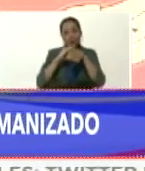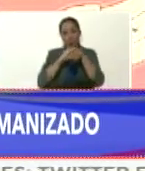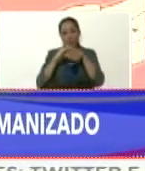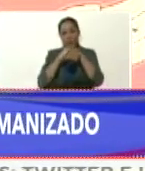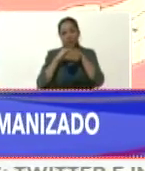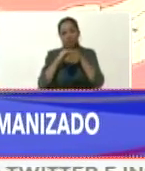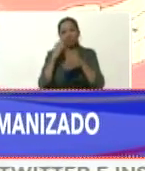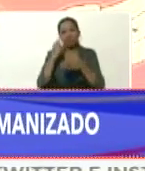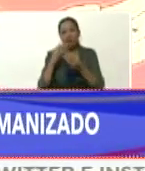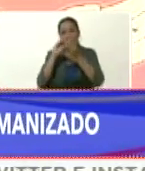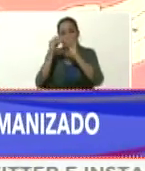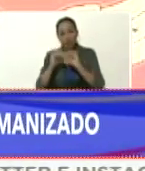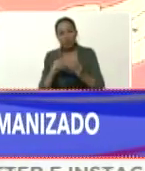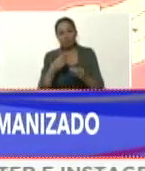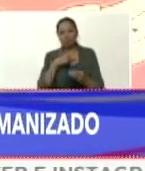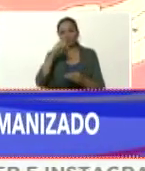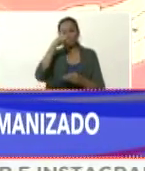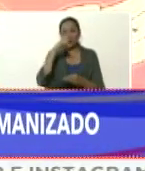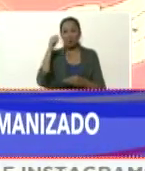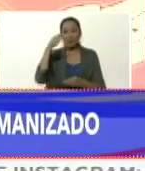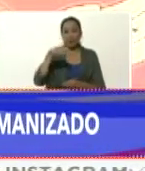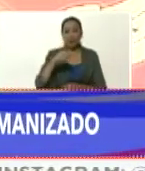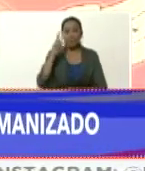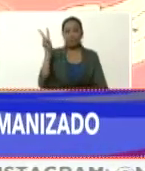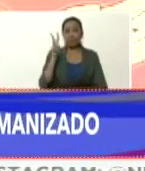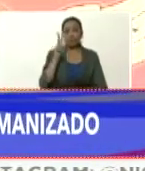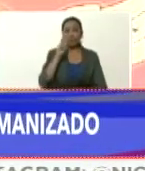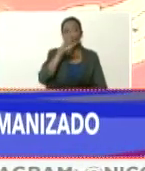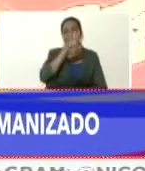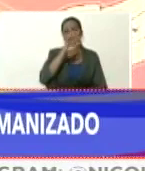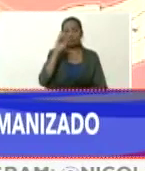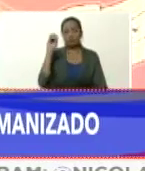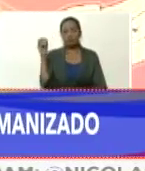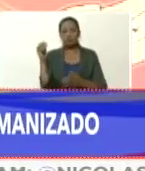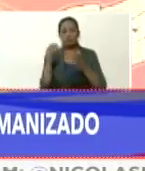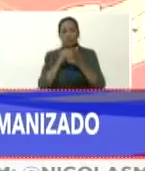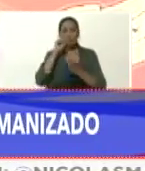compañero, anualmente en Venezuela son 500.000 partos,